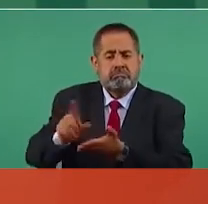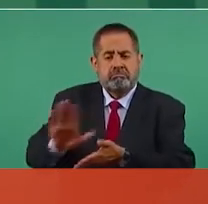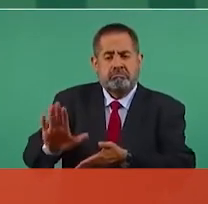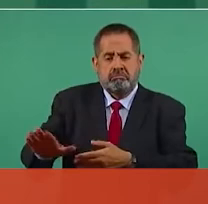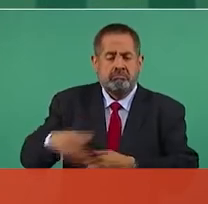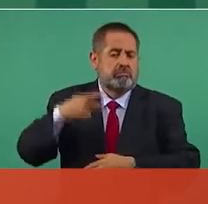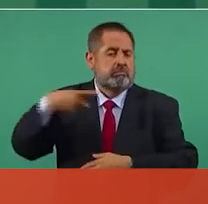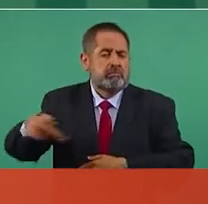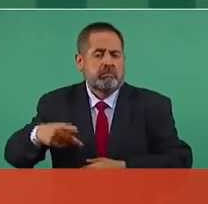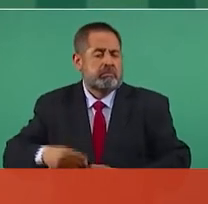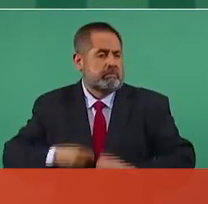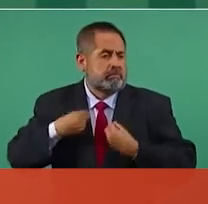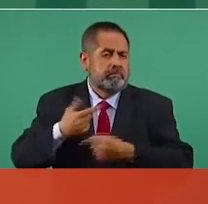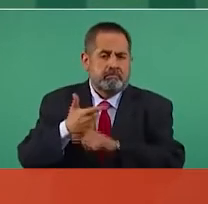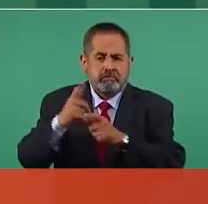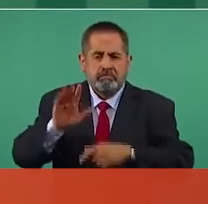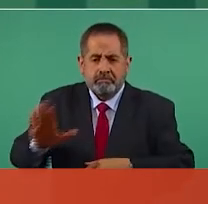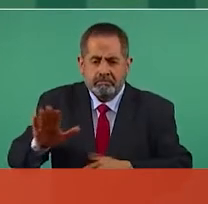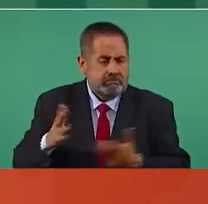que ver con sus libertades.